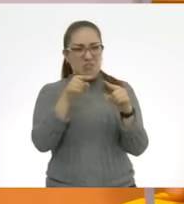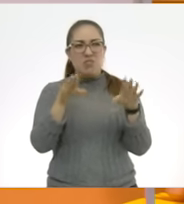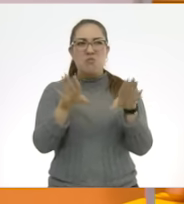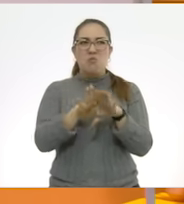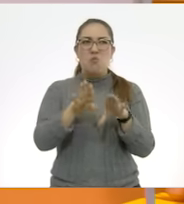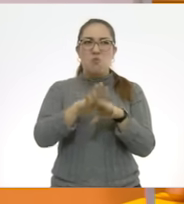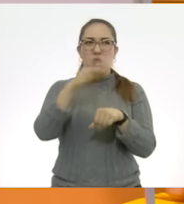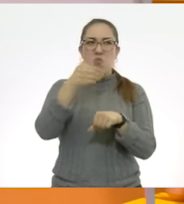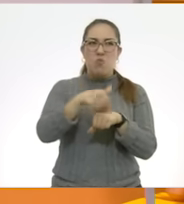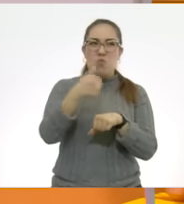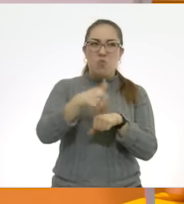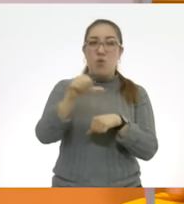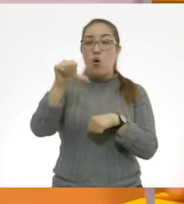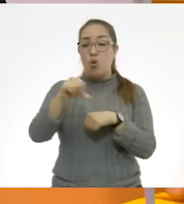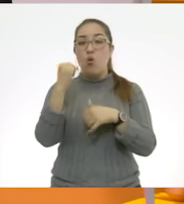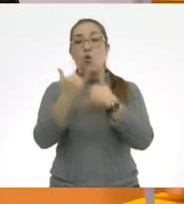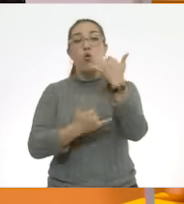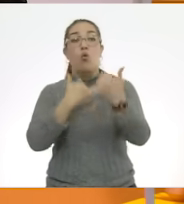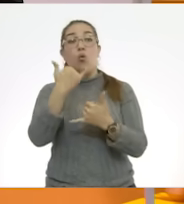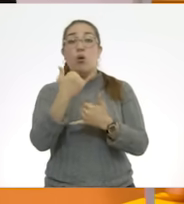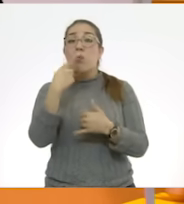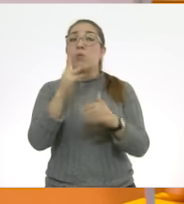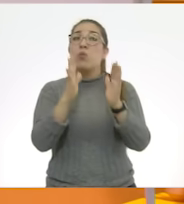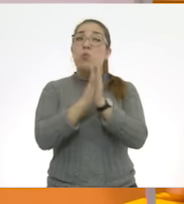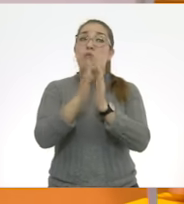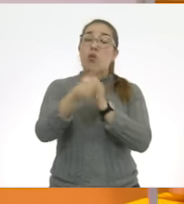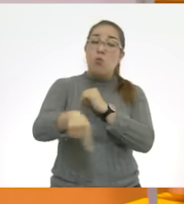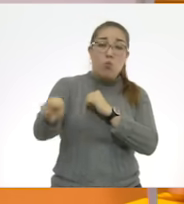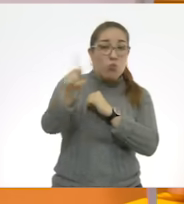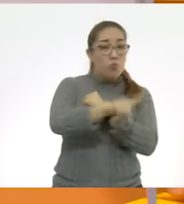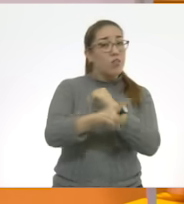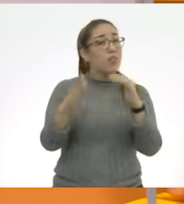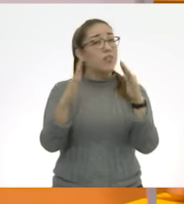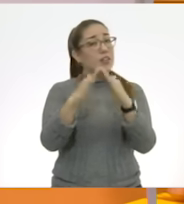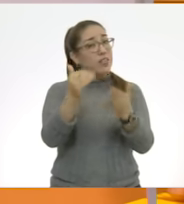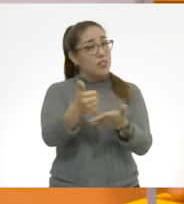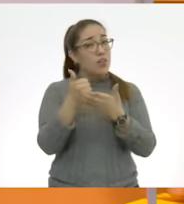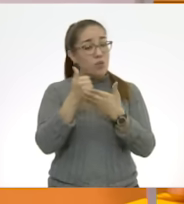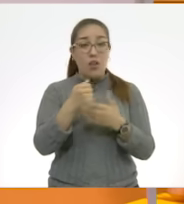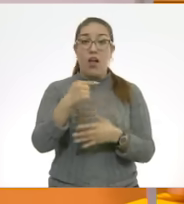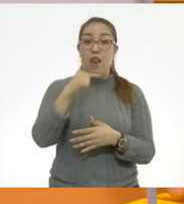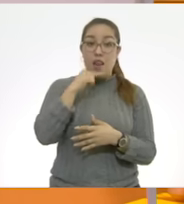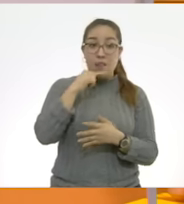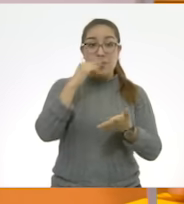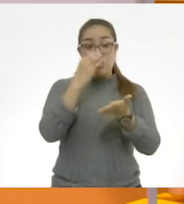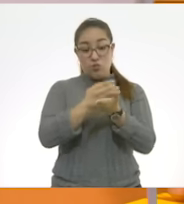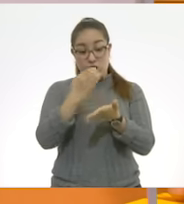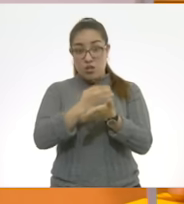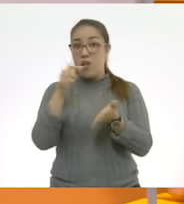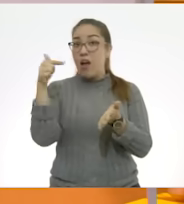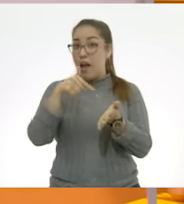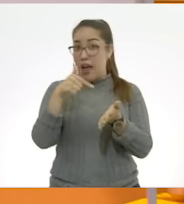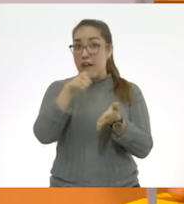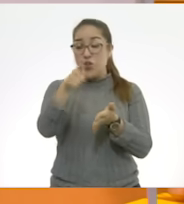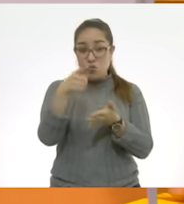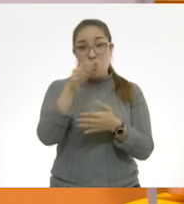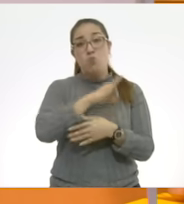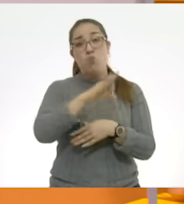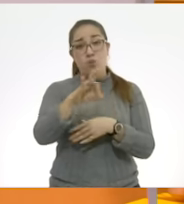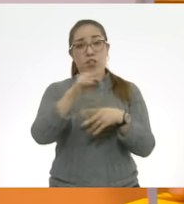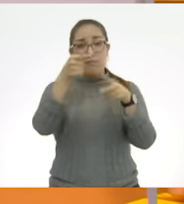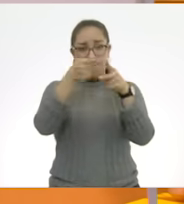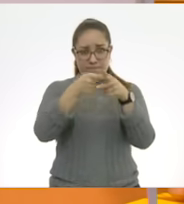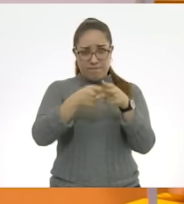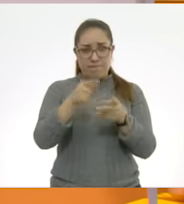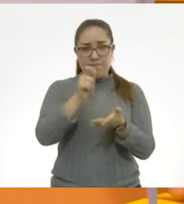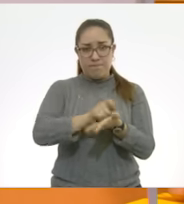Vamos a jugar, pero ahora necesito la ayuda de todos en casa. Corre por un lápiz y un cuaderno en el que puedas hacer operaciones y escribir. Te